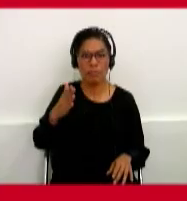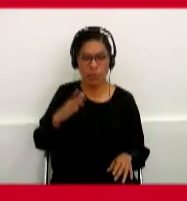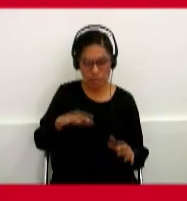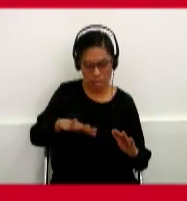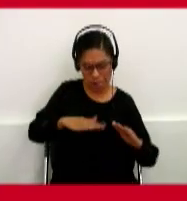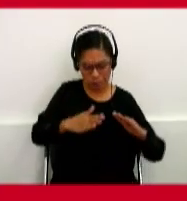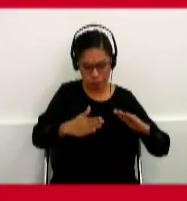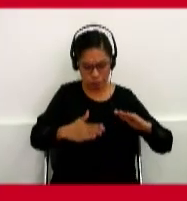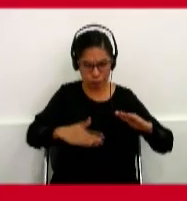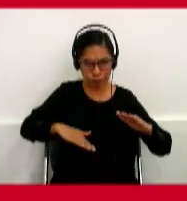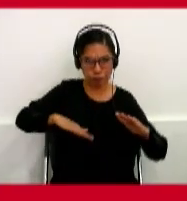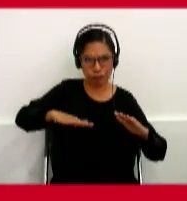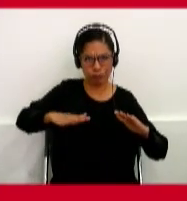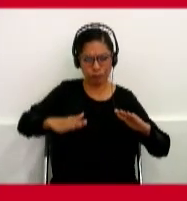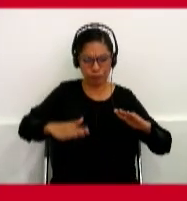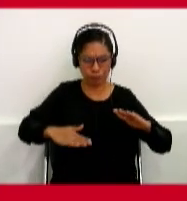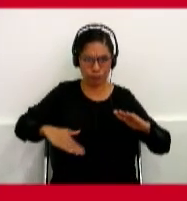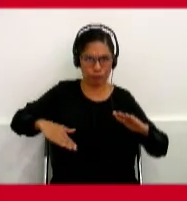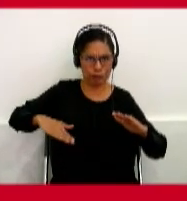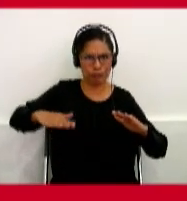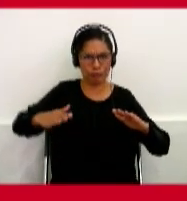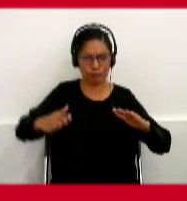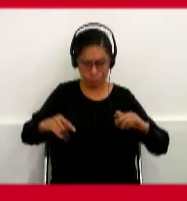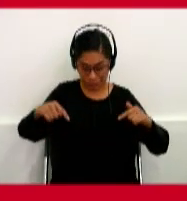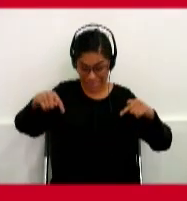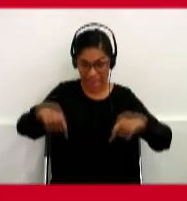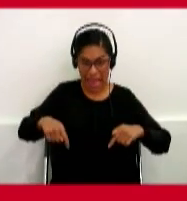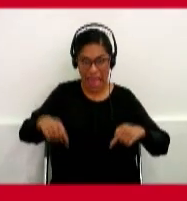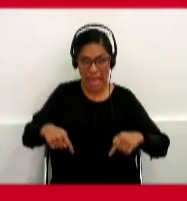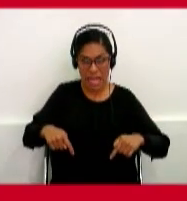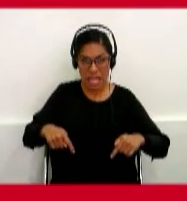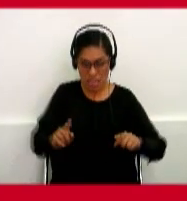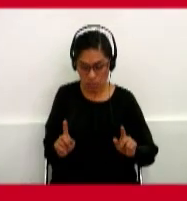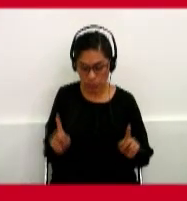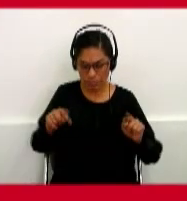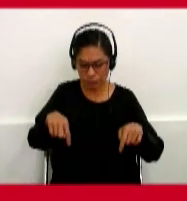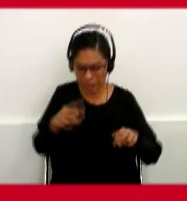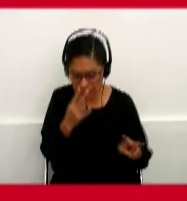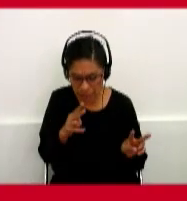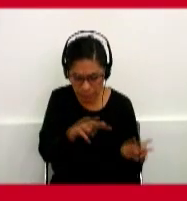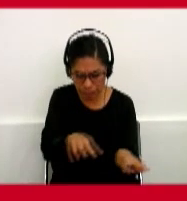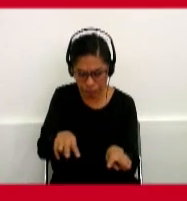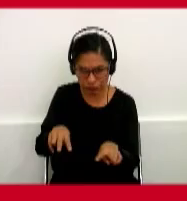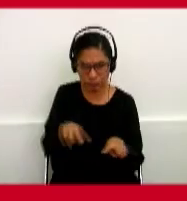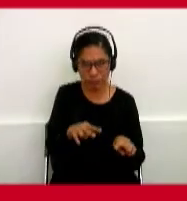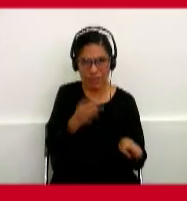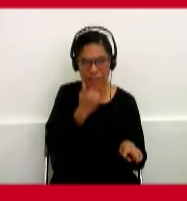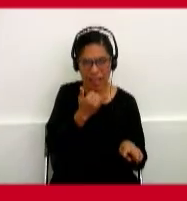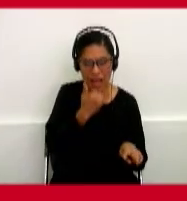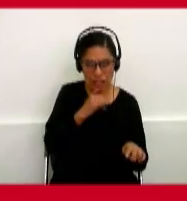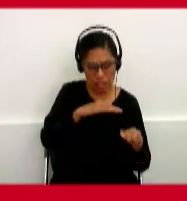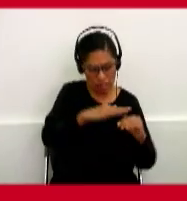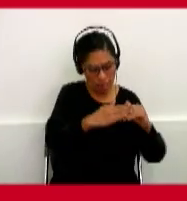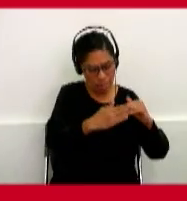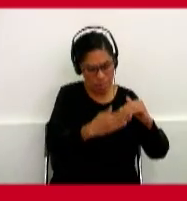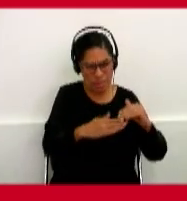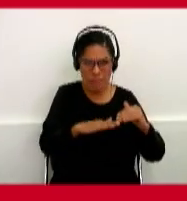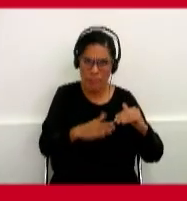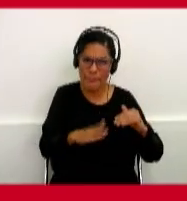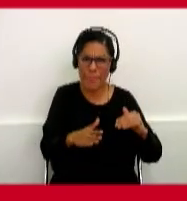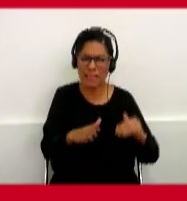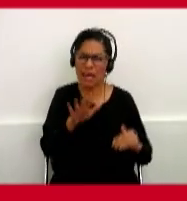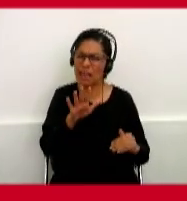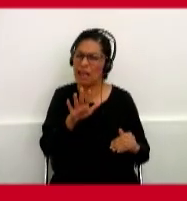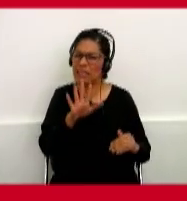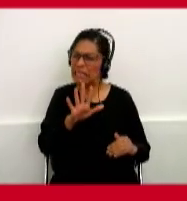formar o a aparecer superficies de fallas locales, ¿no? En cambio, en los primeros, hasta 500.000